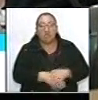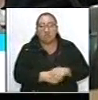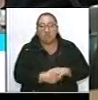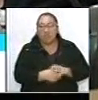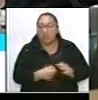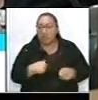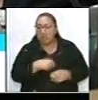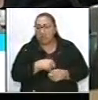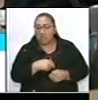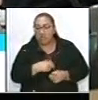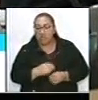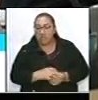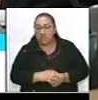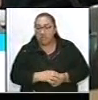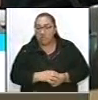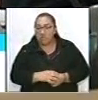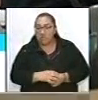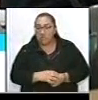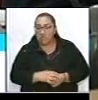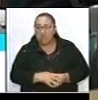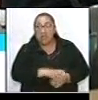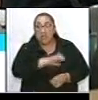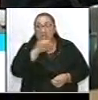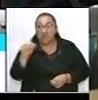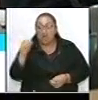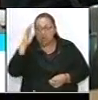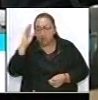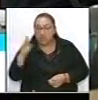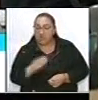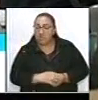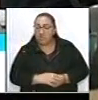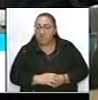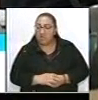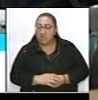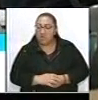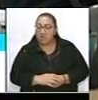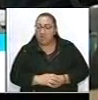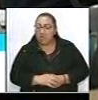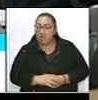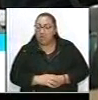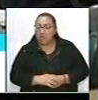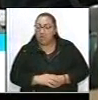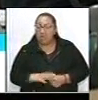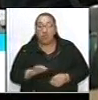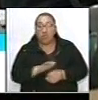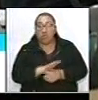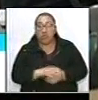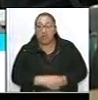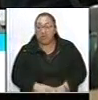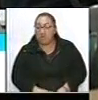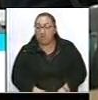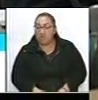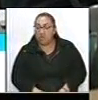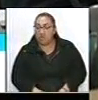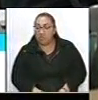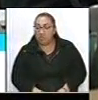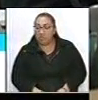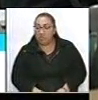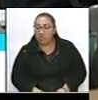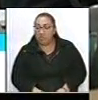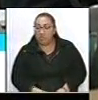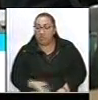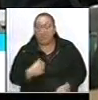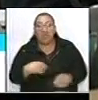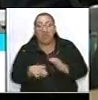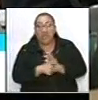nosotros lo llevamos a la comisaría, pero es deficiente por ese motivo. Por eso es necesario que tengamos una ley